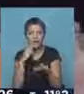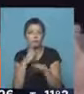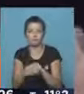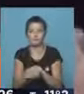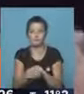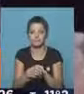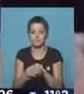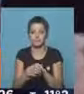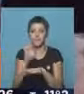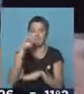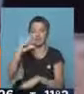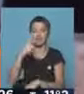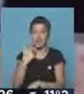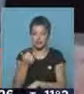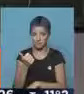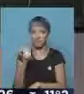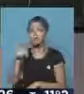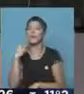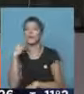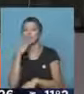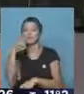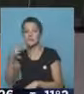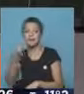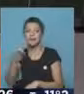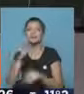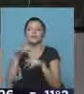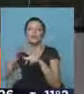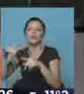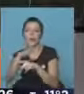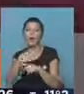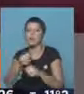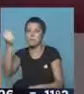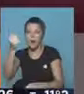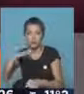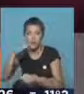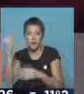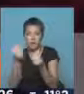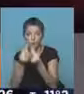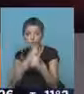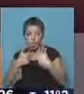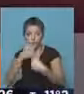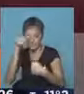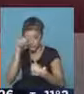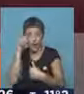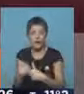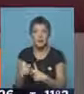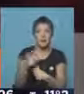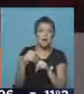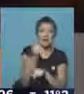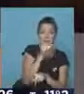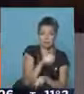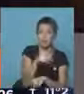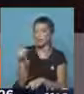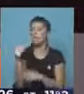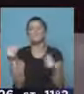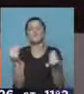es más fácil entrar en Fortinox con un palo que entrar en RCA, y lo lograron. Ahí hay cientos de ingenieros de sistemas y muchos millones de dólares, y es